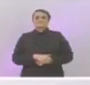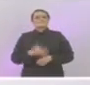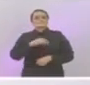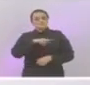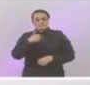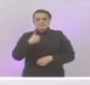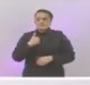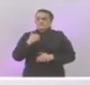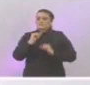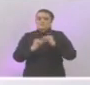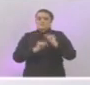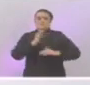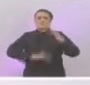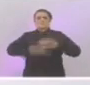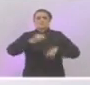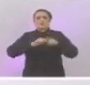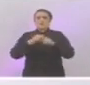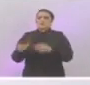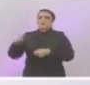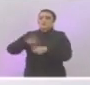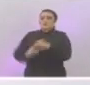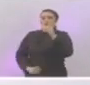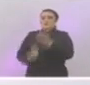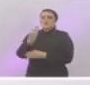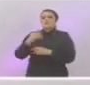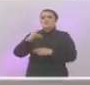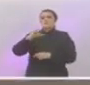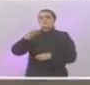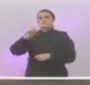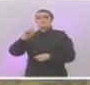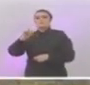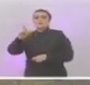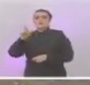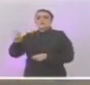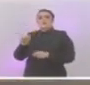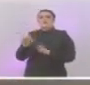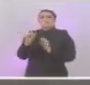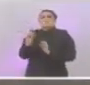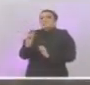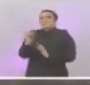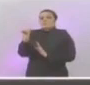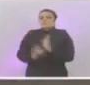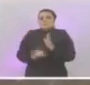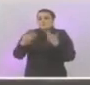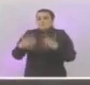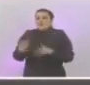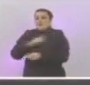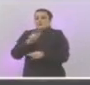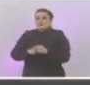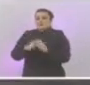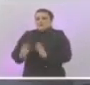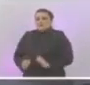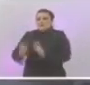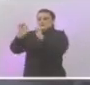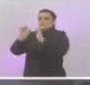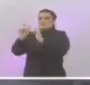Seguimos avanzando en el nuevo Hospital Central. De hecho, estamos a escasos meses de que entre en funcionamiento su torre